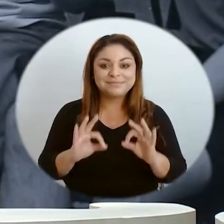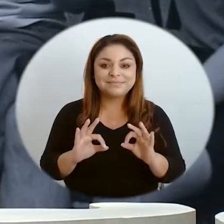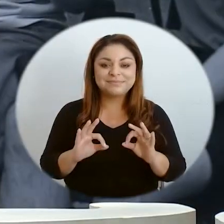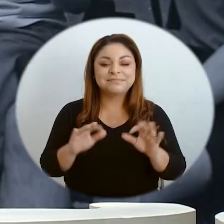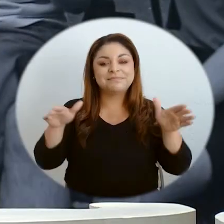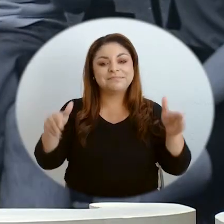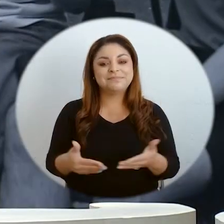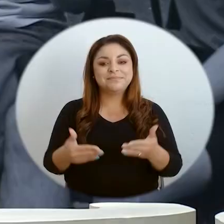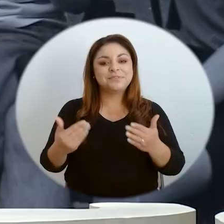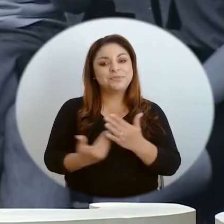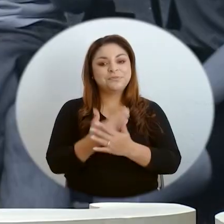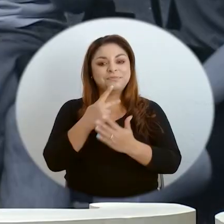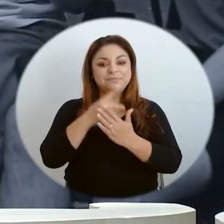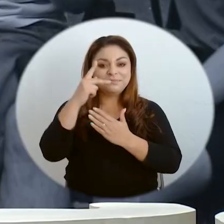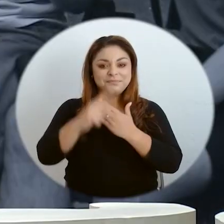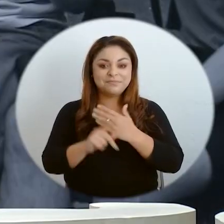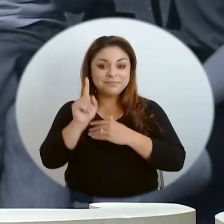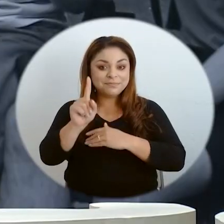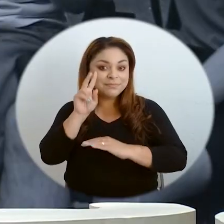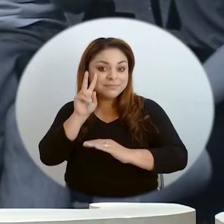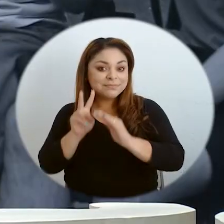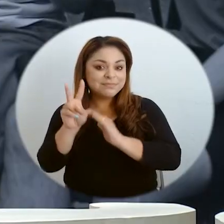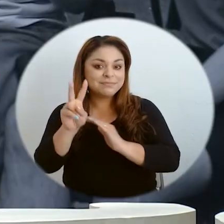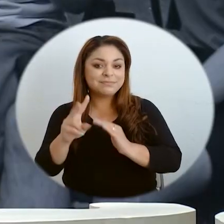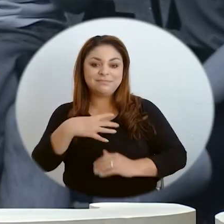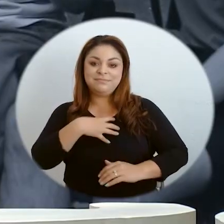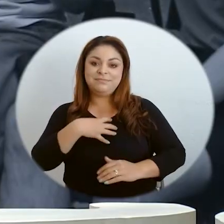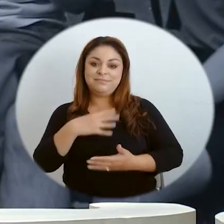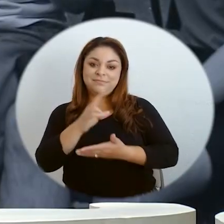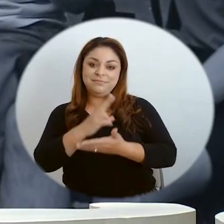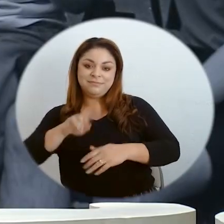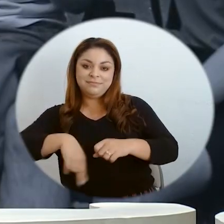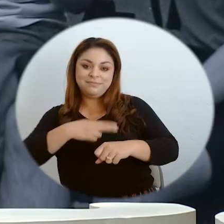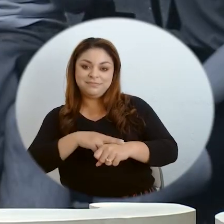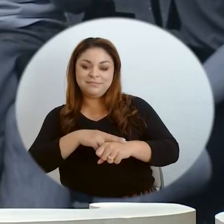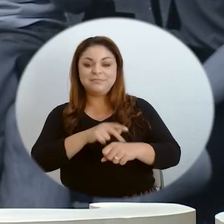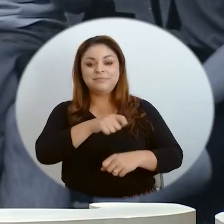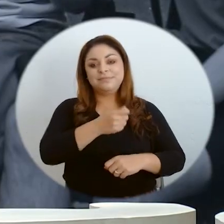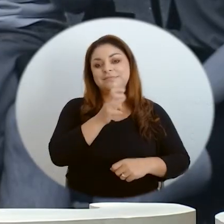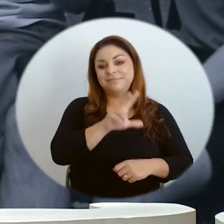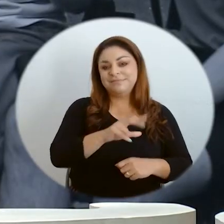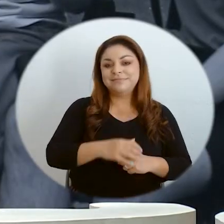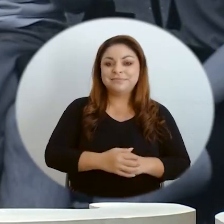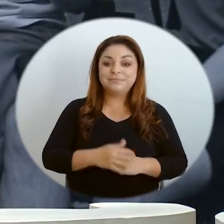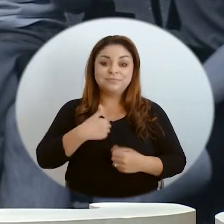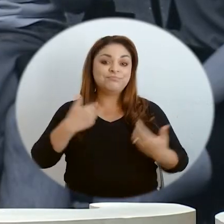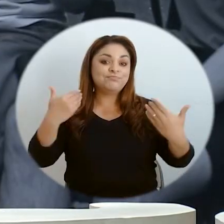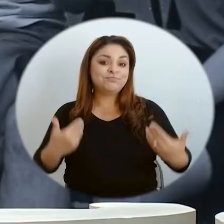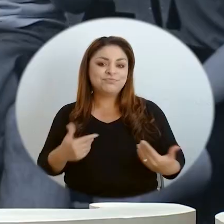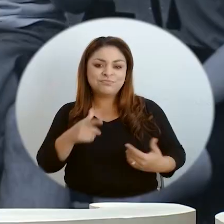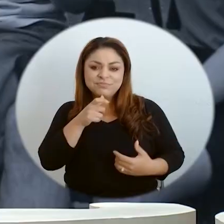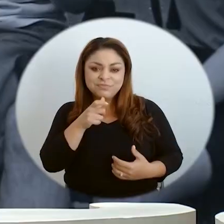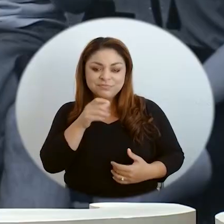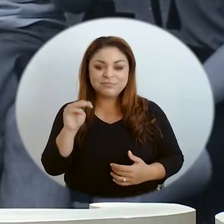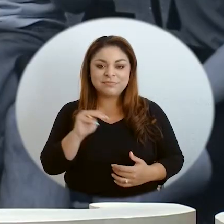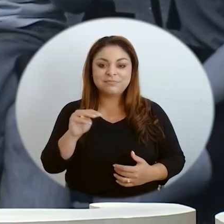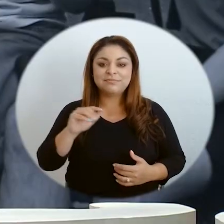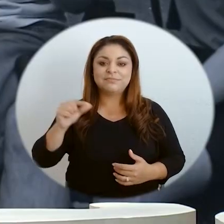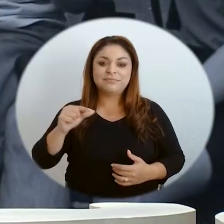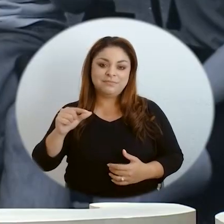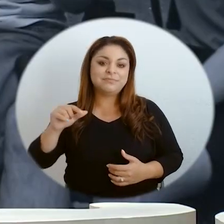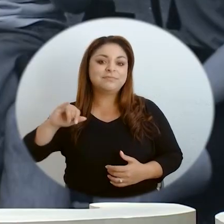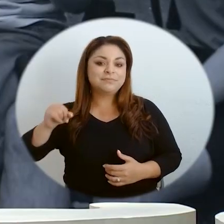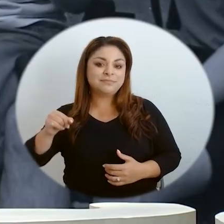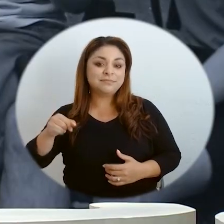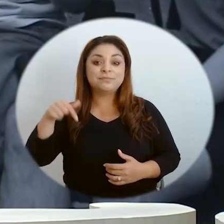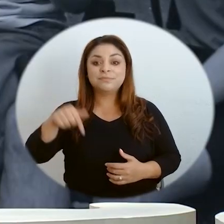tal? Bienvenidos a una edición más de Una Mirada, el programa de la Universidad Nacional y de CINAR S.A. Soy Maribel Quiroz Jara y en la siguiente